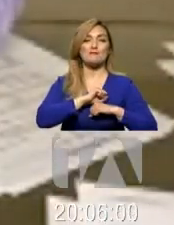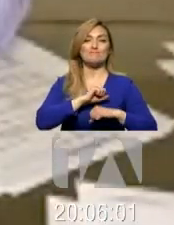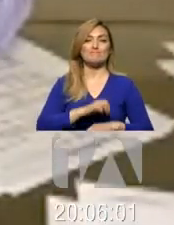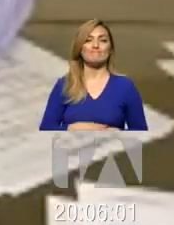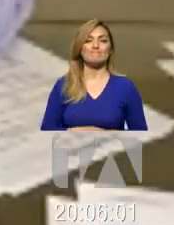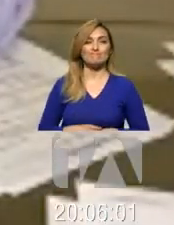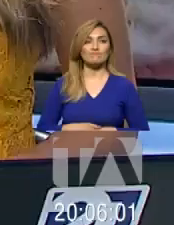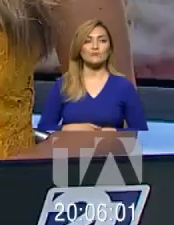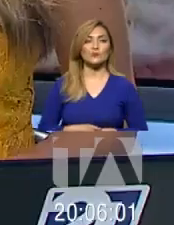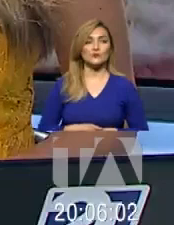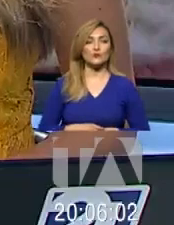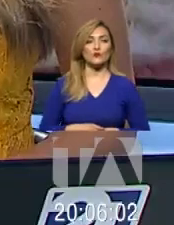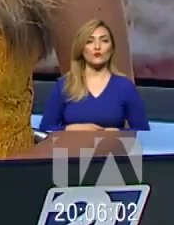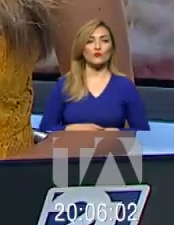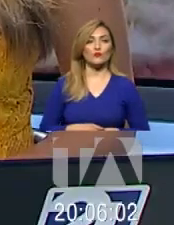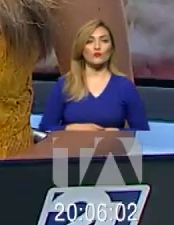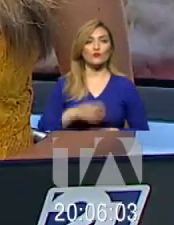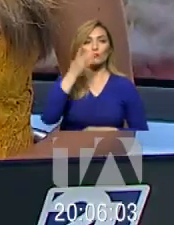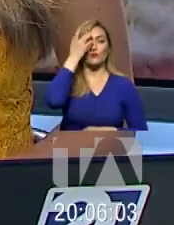24 horas.